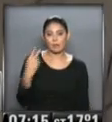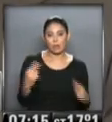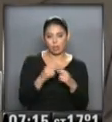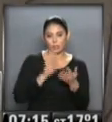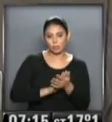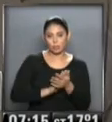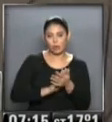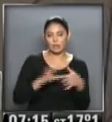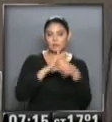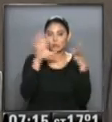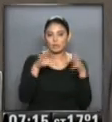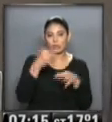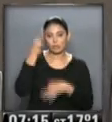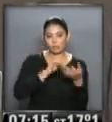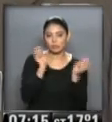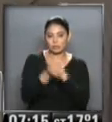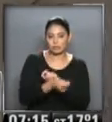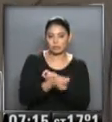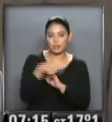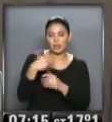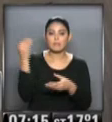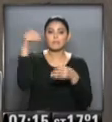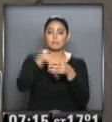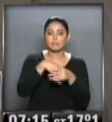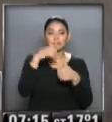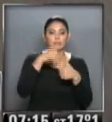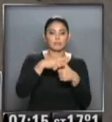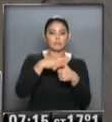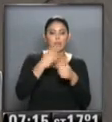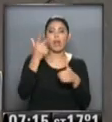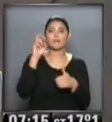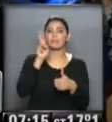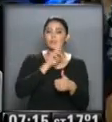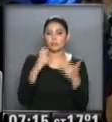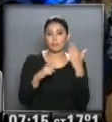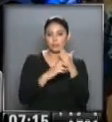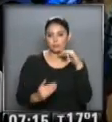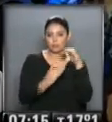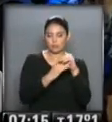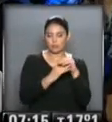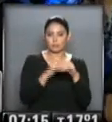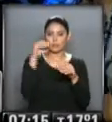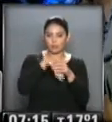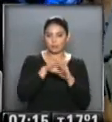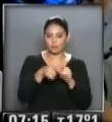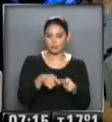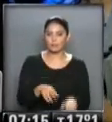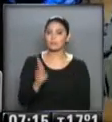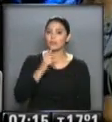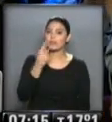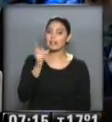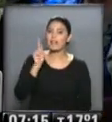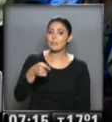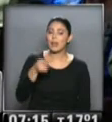de la justicia, un evento que va a contar con la participación, entre otros, de la Procuradora General de la Nación, Alejandra Gils Carbó. También el juez platense